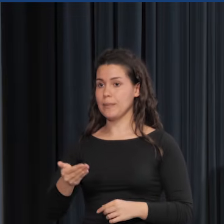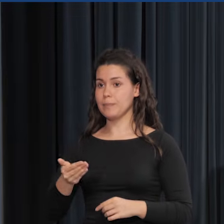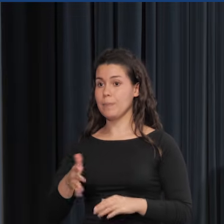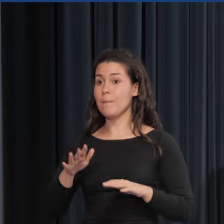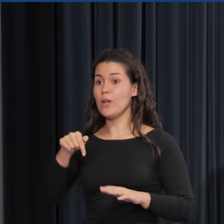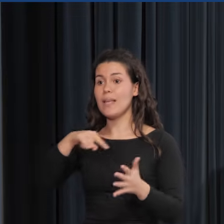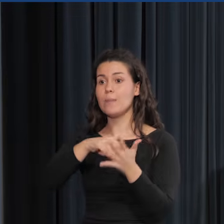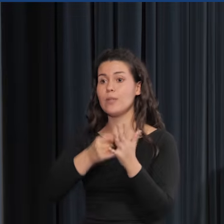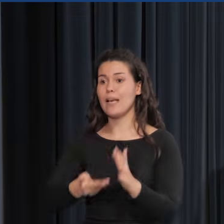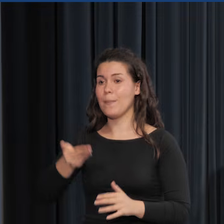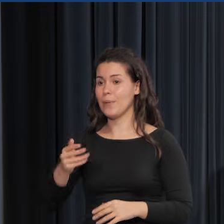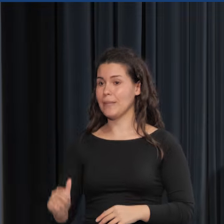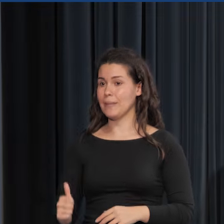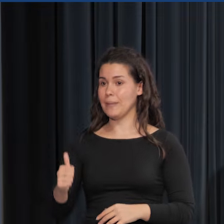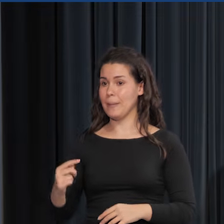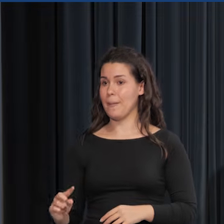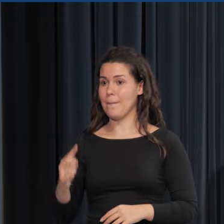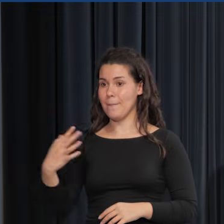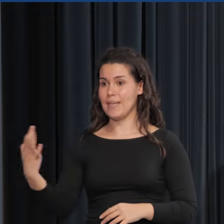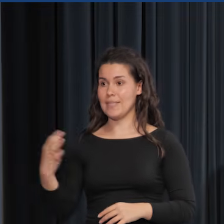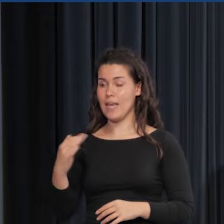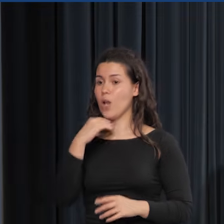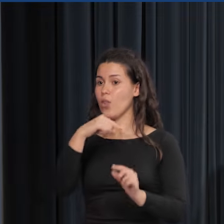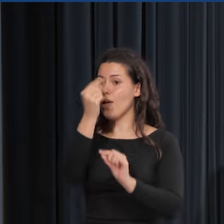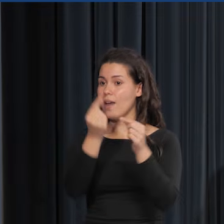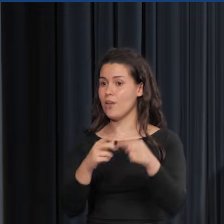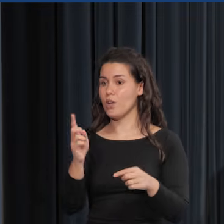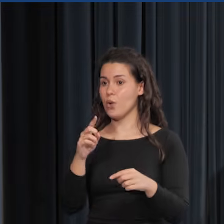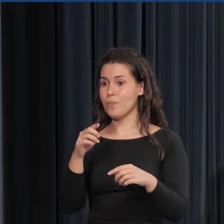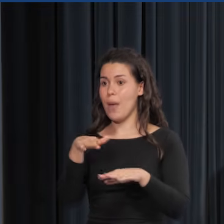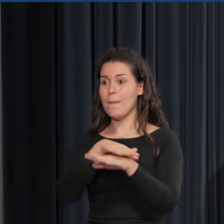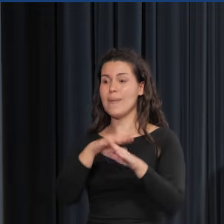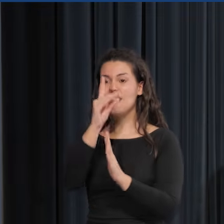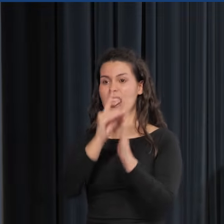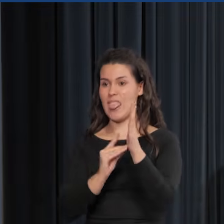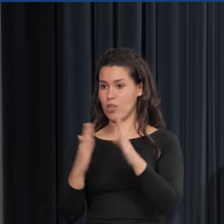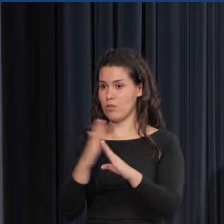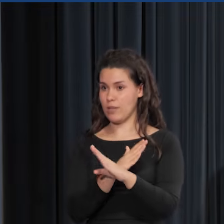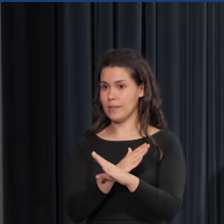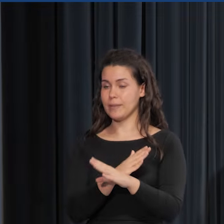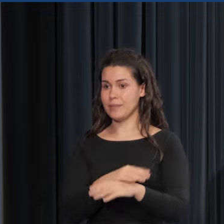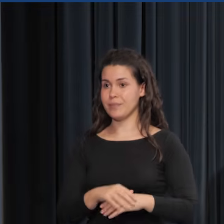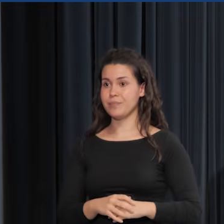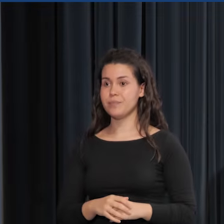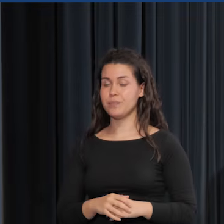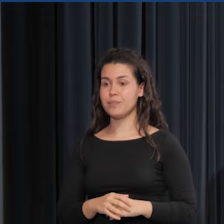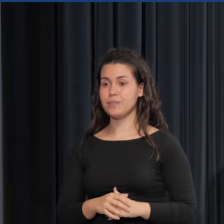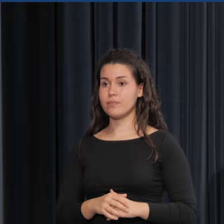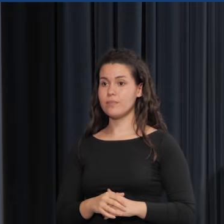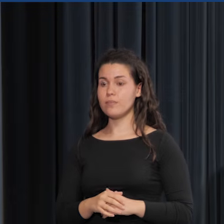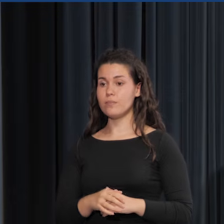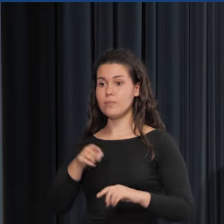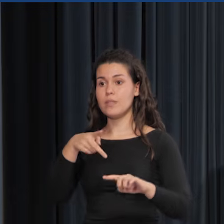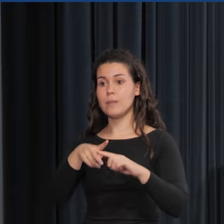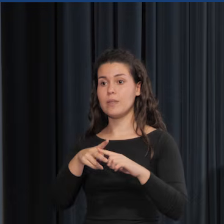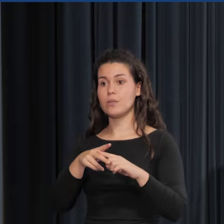importante de esta metodología no es tanto la componente gráfica, sino la base de datos que está detrás. Esta herramienta tiene un